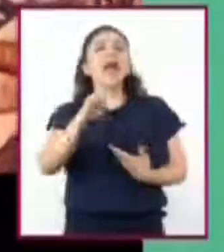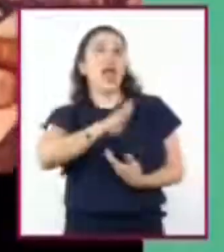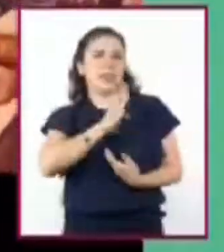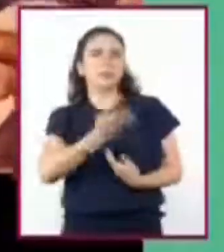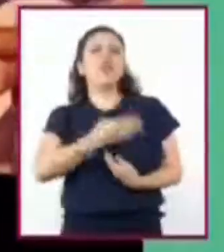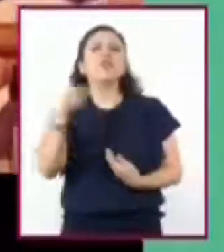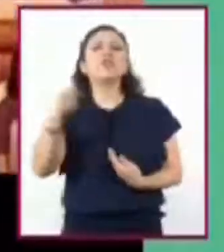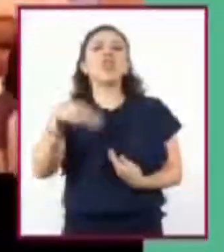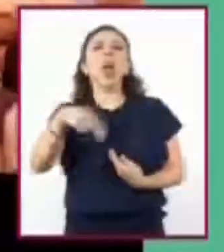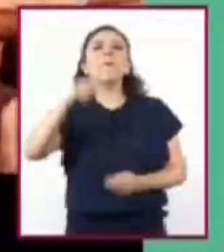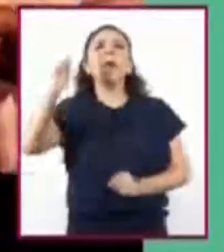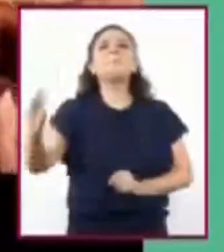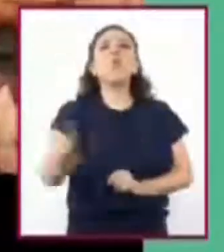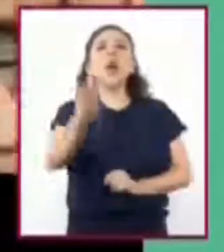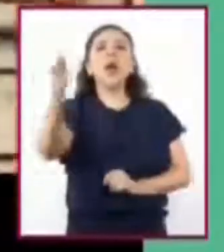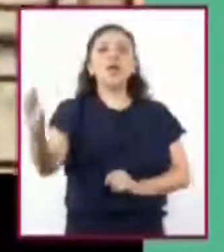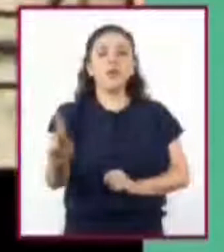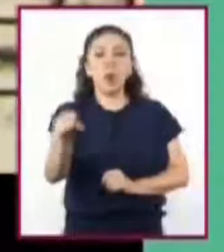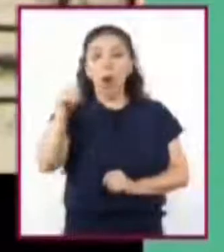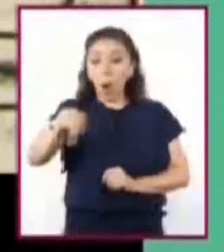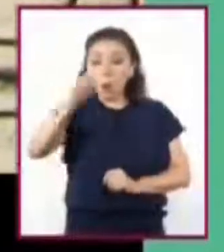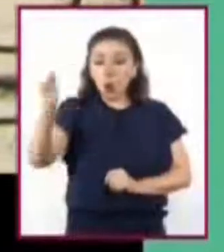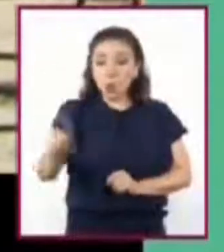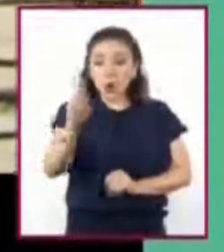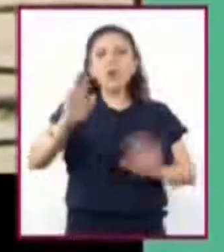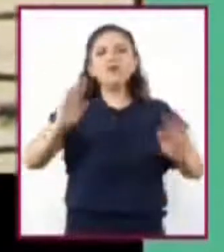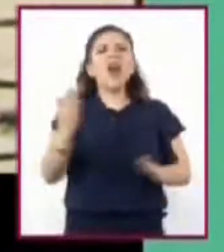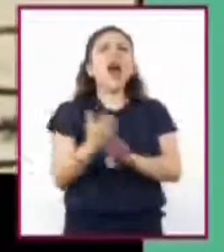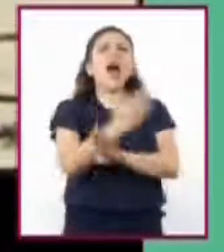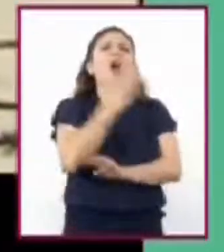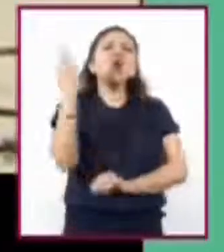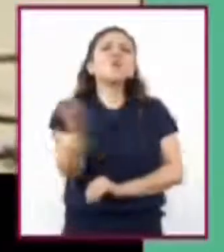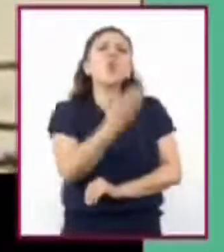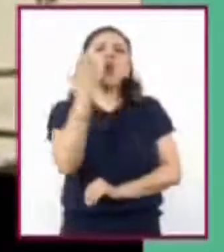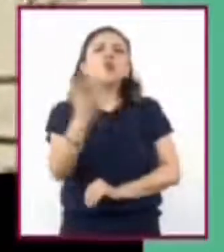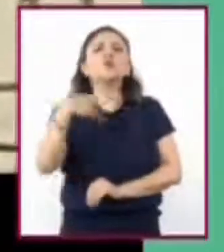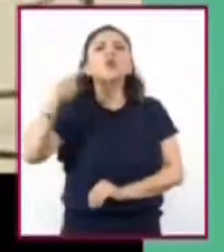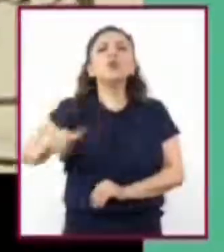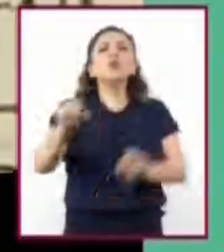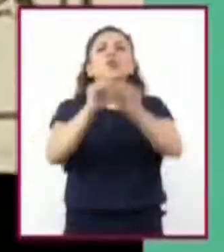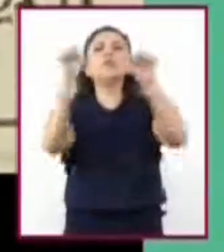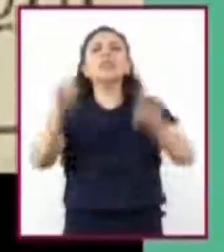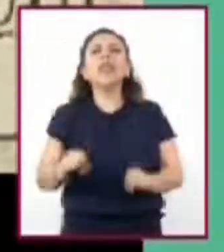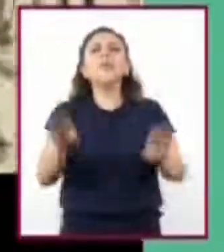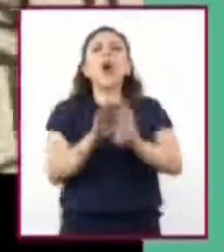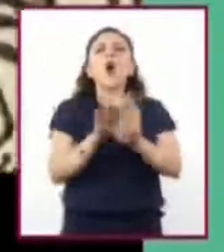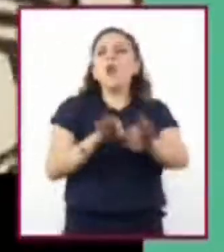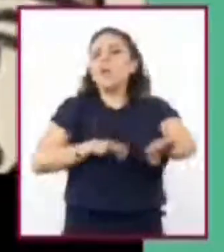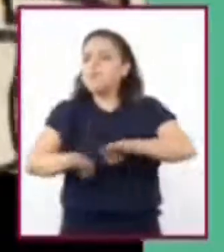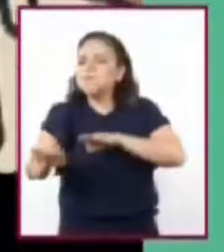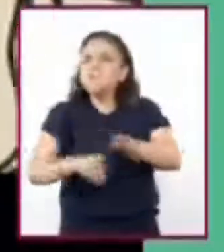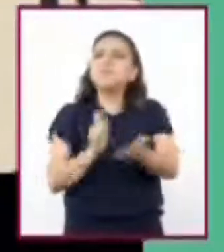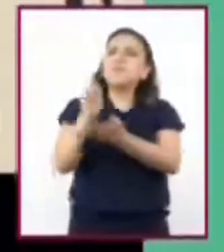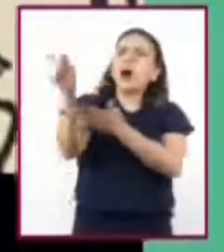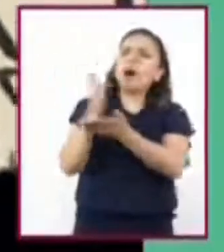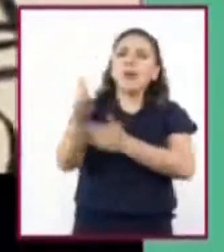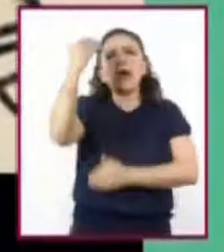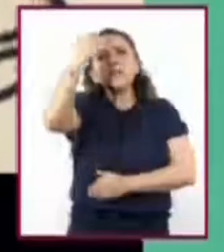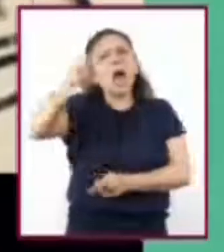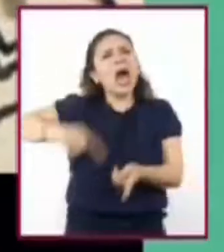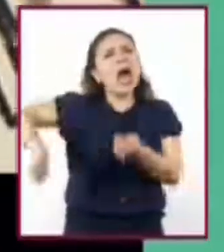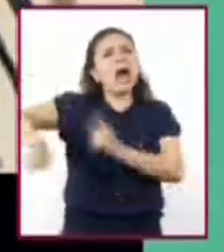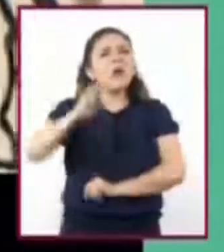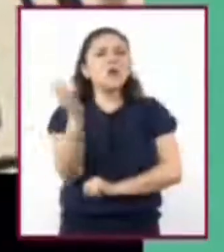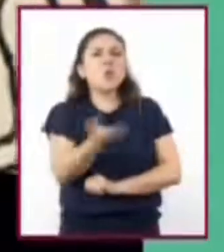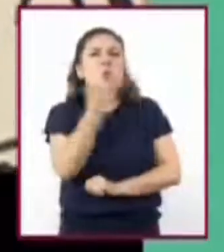de pueblo. Este pueblo ya estaba acostumbrado, ya tenía su propio sistema tributario, que en un